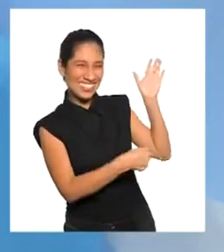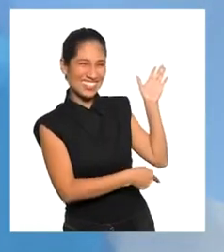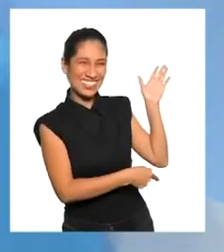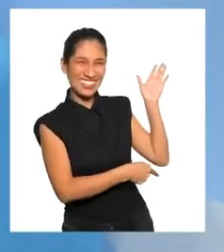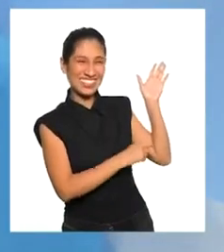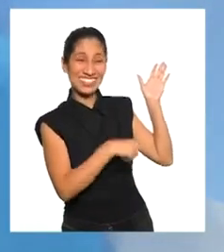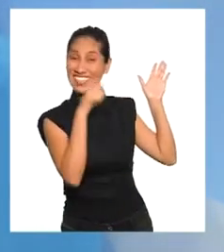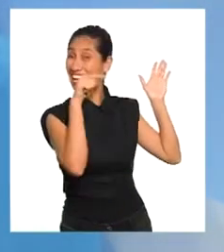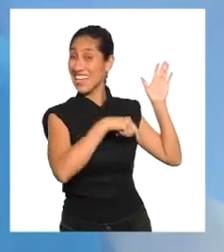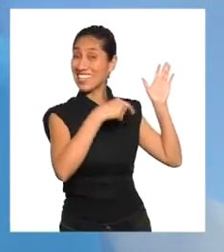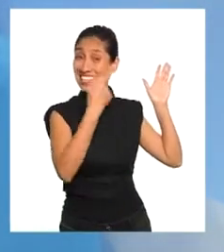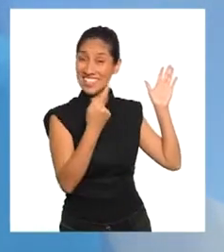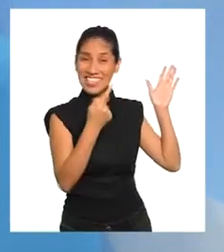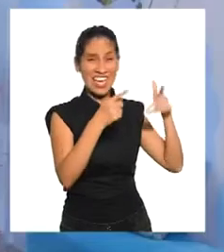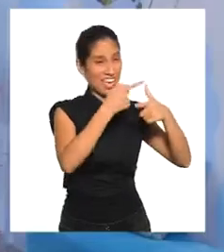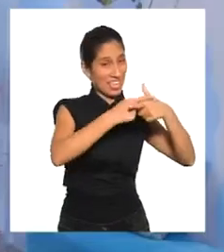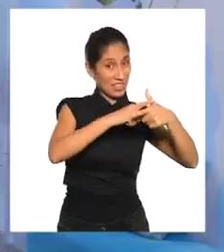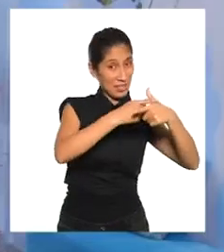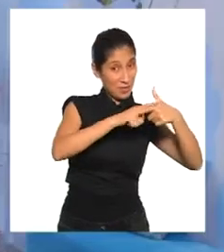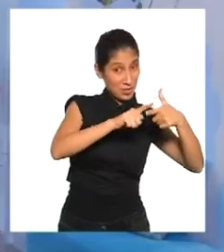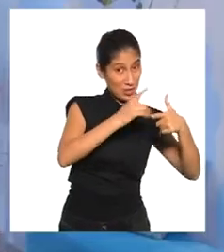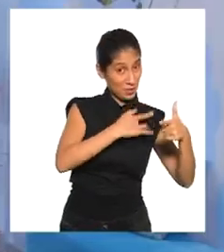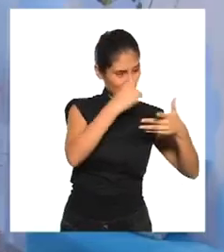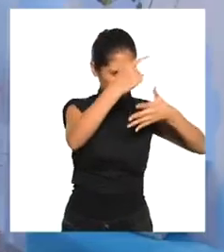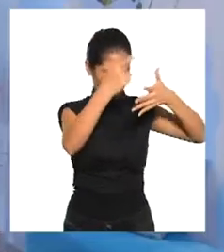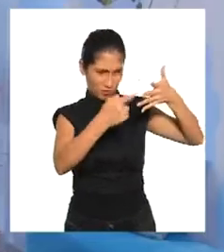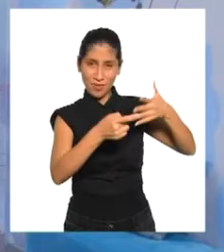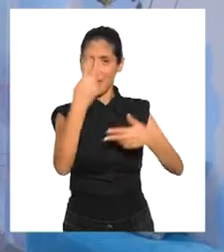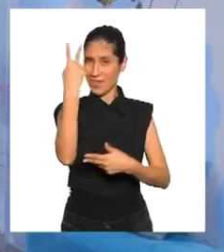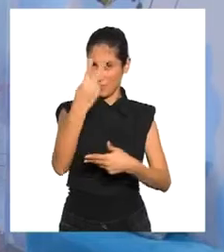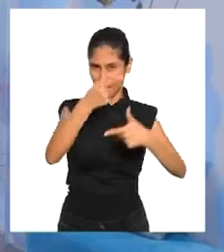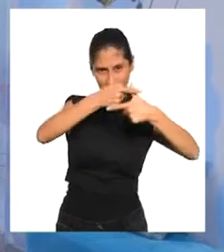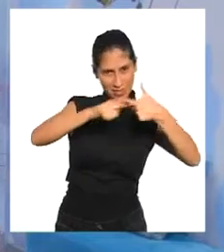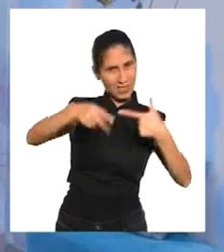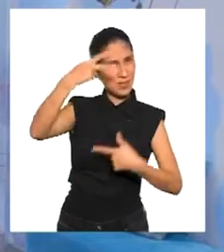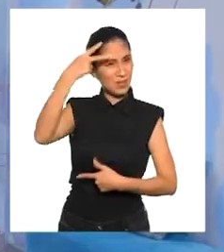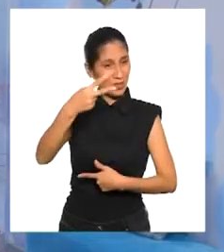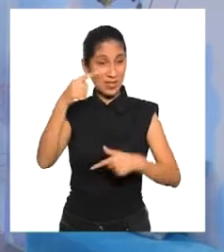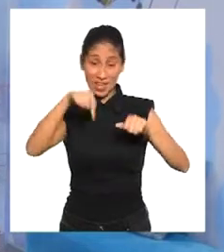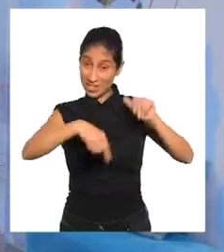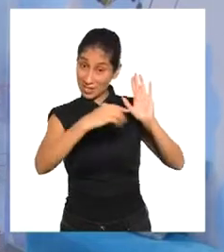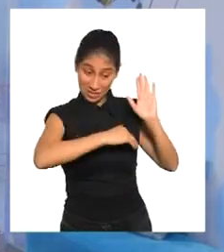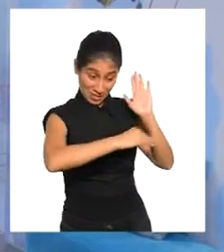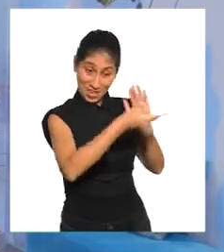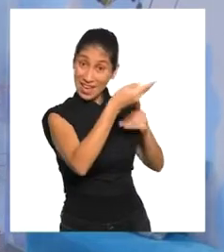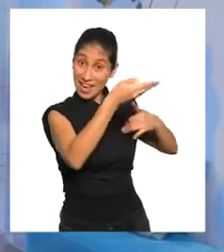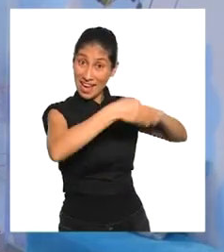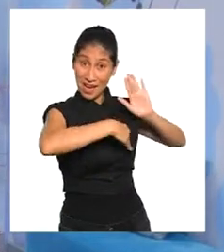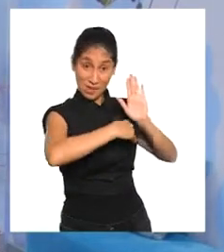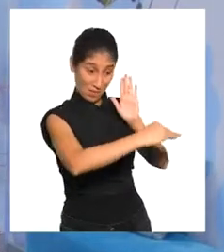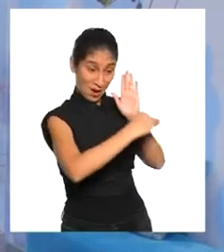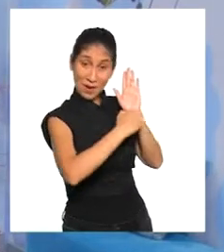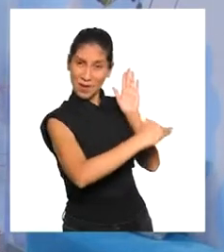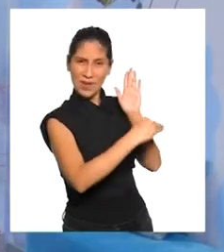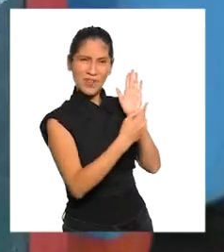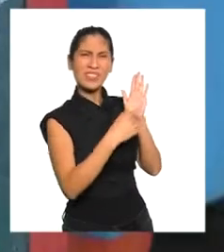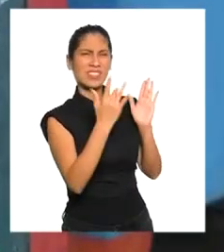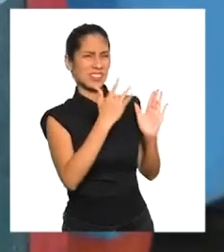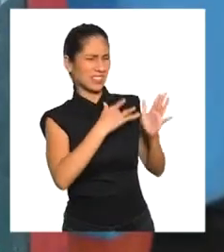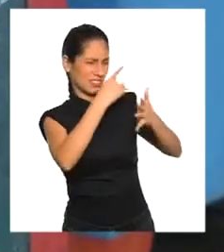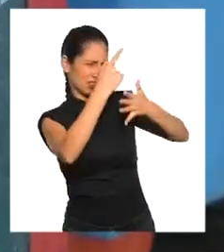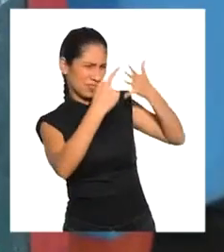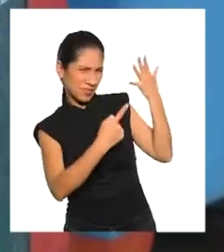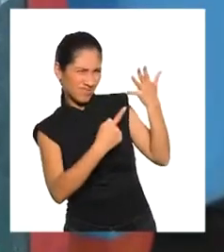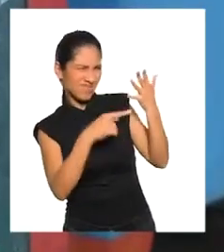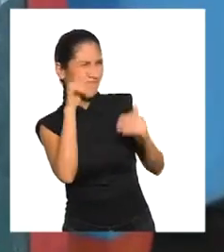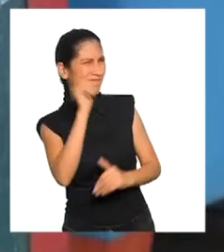¡Tarán! Aquí he dividido las emociones en dos partes. Por aquí abajo tenemos las emociones negativas.